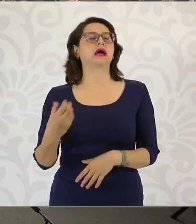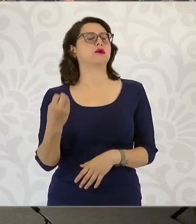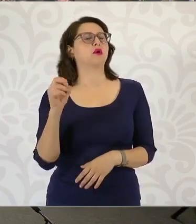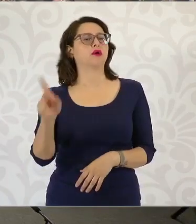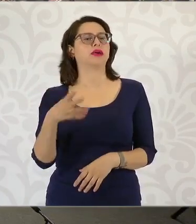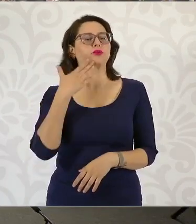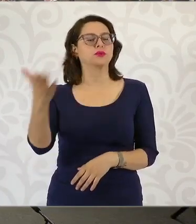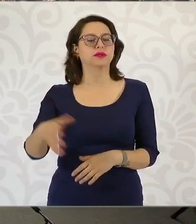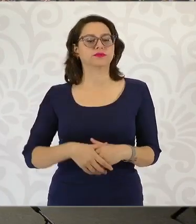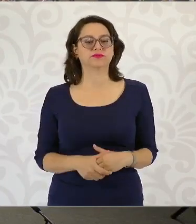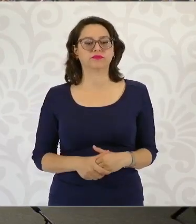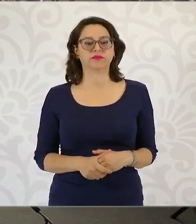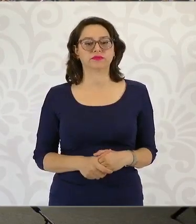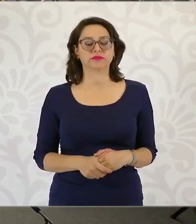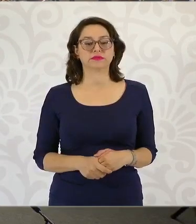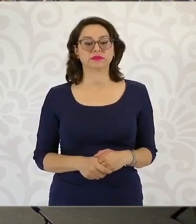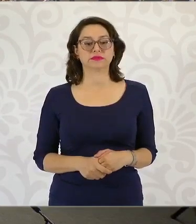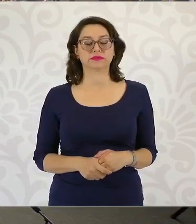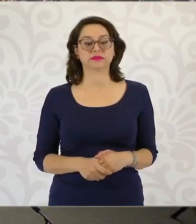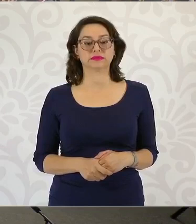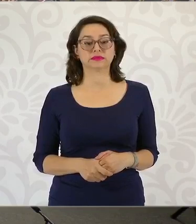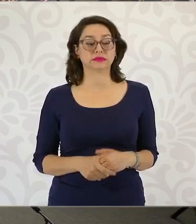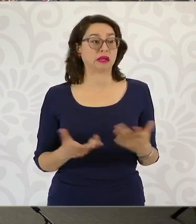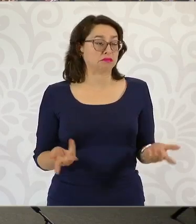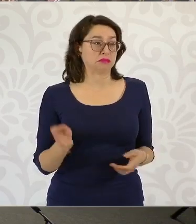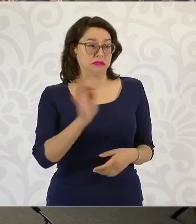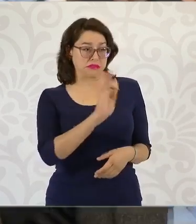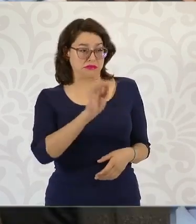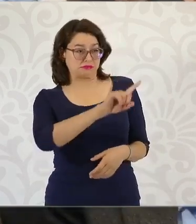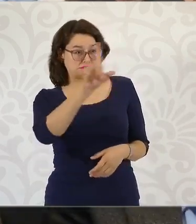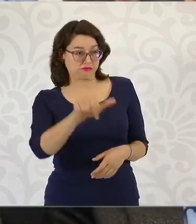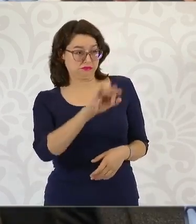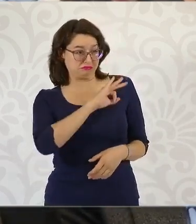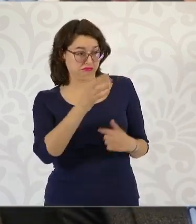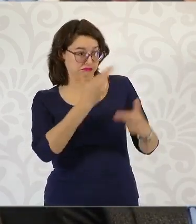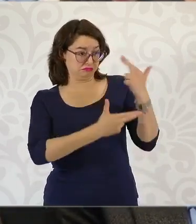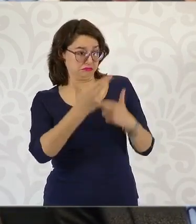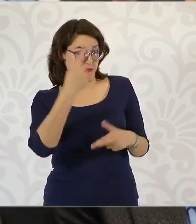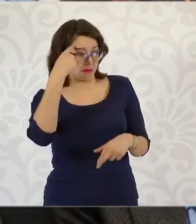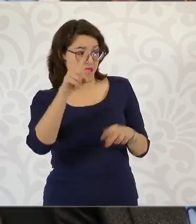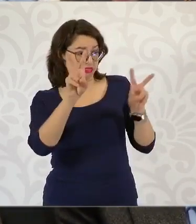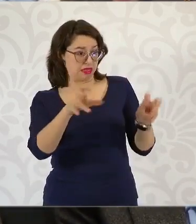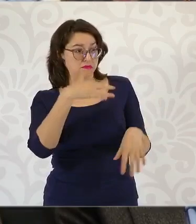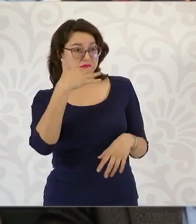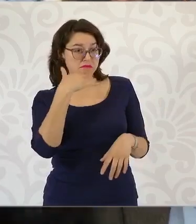Sí. Vale. Bueno, si me permite regresar después para ver si la Secretaría Sí, Anticorrupción no. investigó el Con tema todo de la